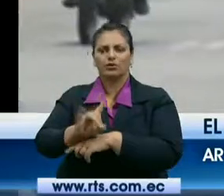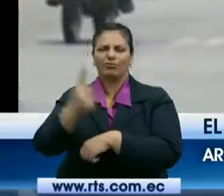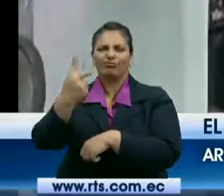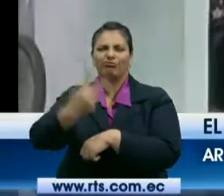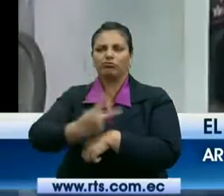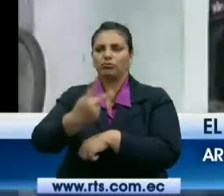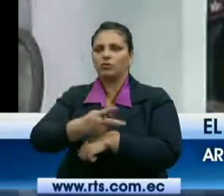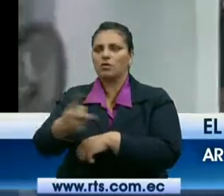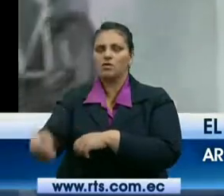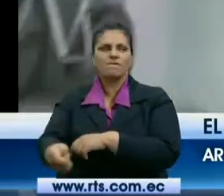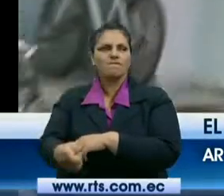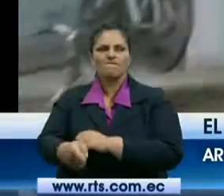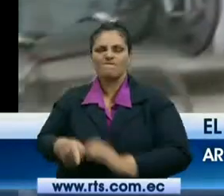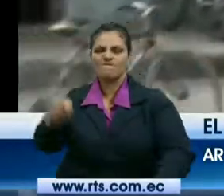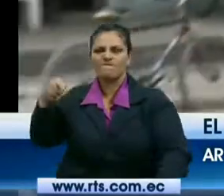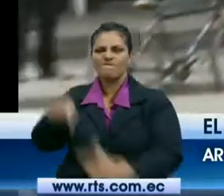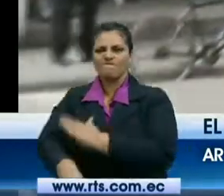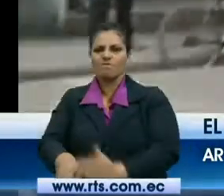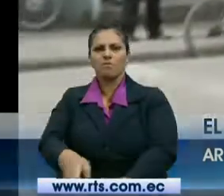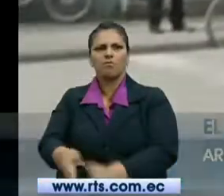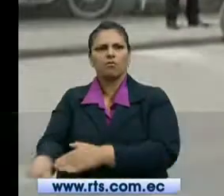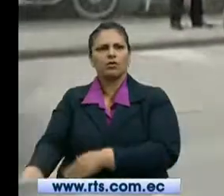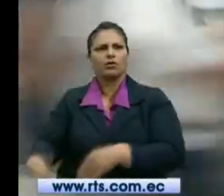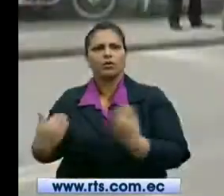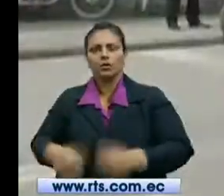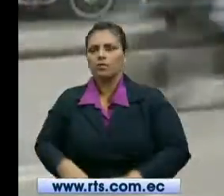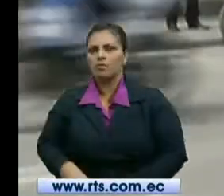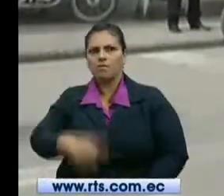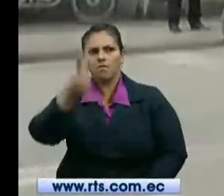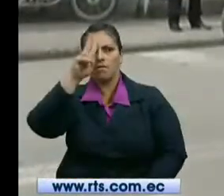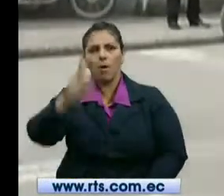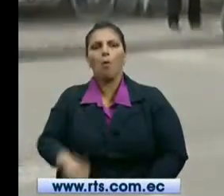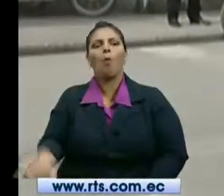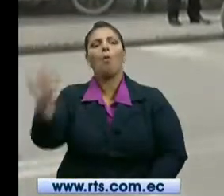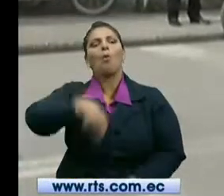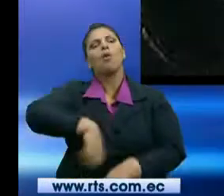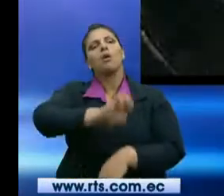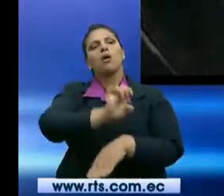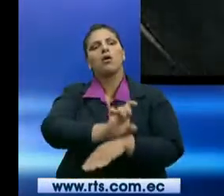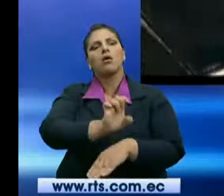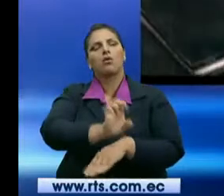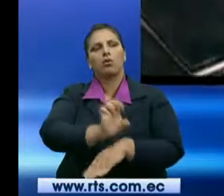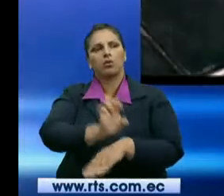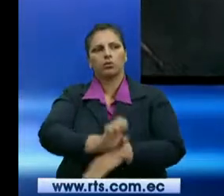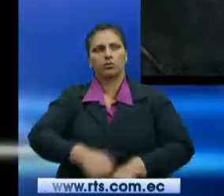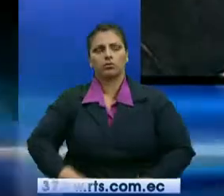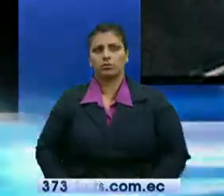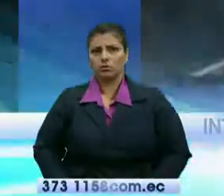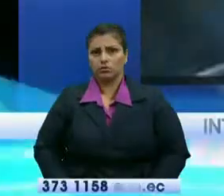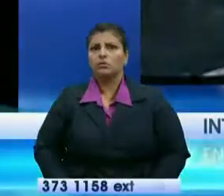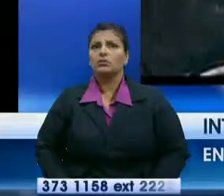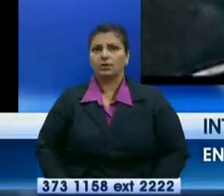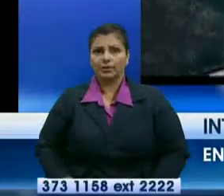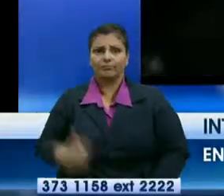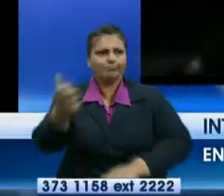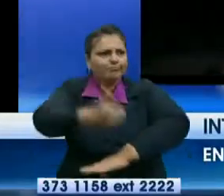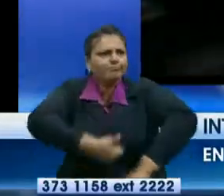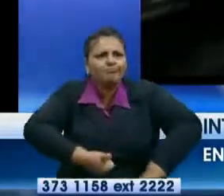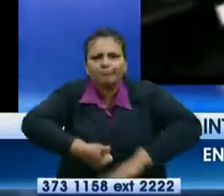ese sujeto que como le indique está requerido por la justicia argentina para las enseñanzas de un